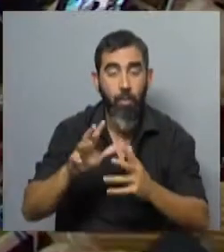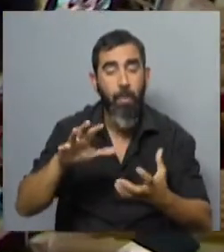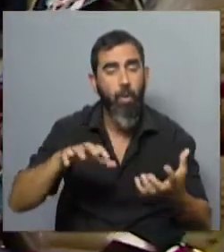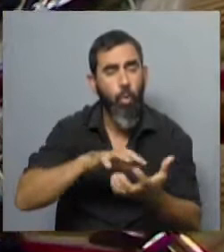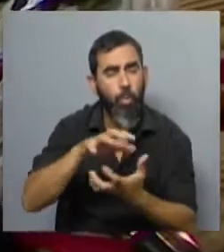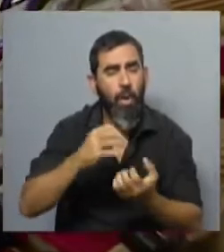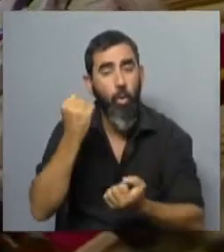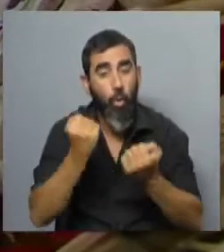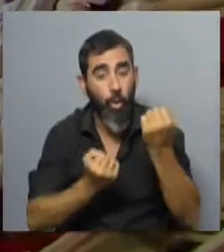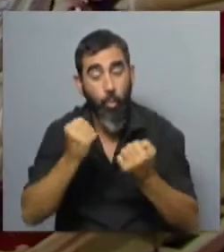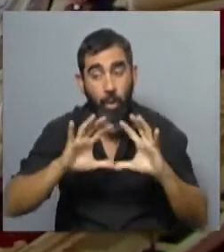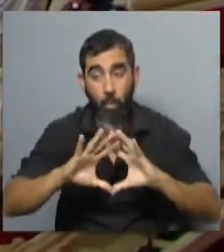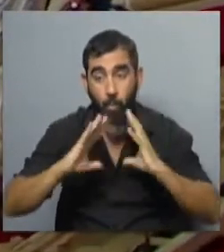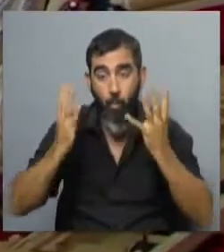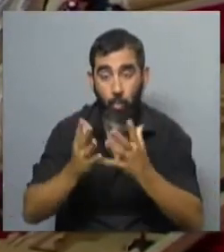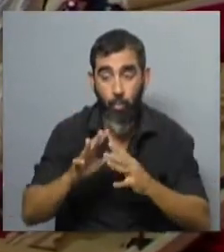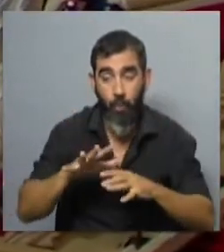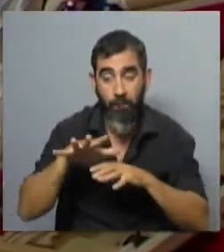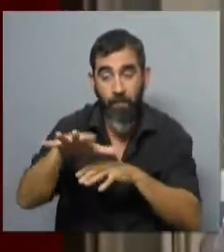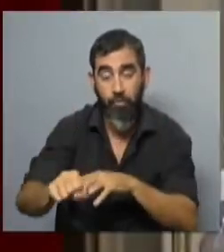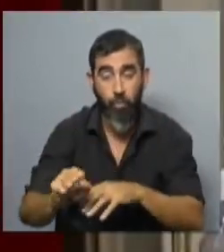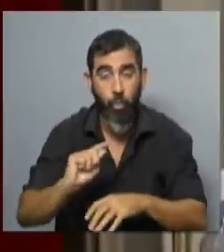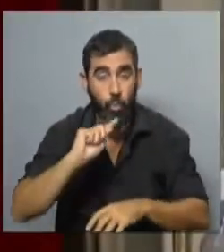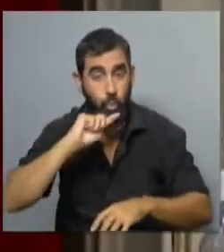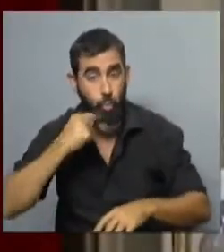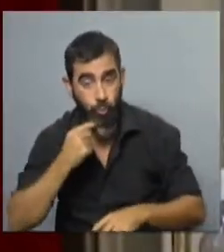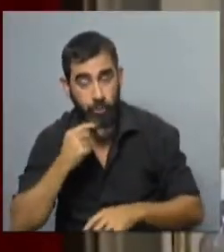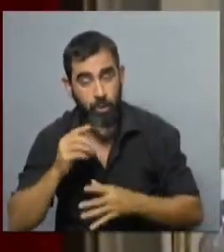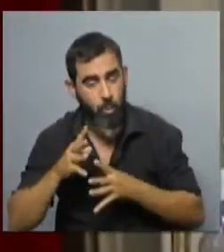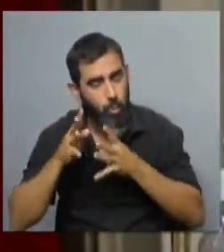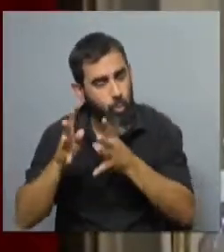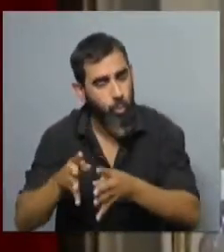complicación económica que sufre el mundo por la invasión rusa a Ucrania es una lucha